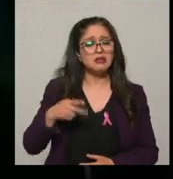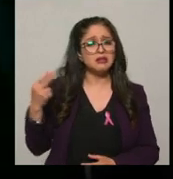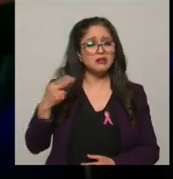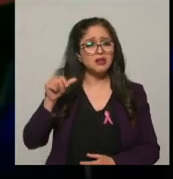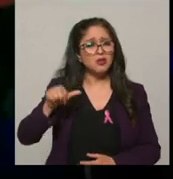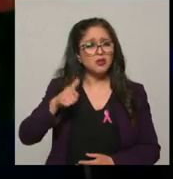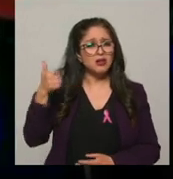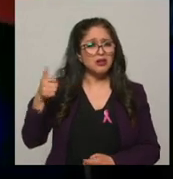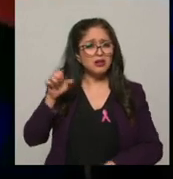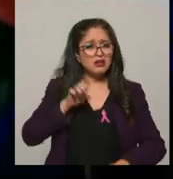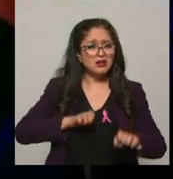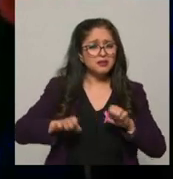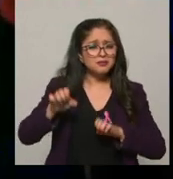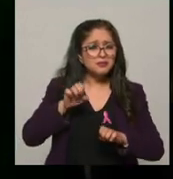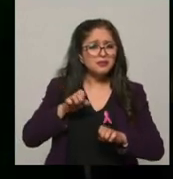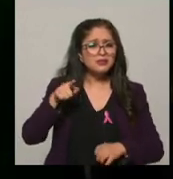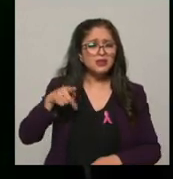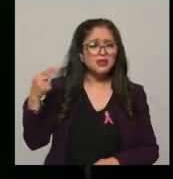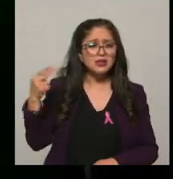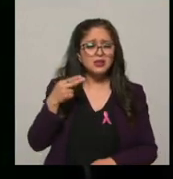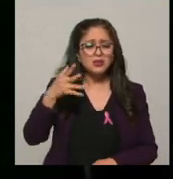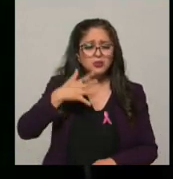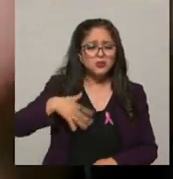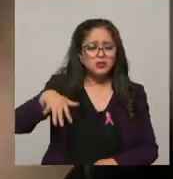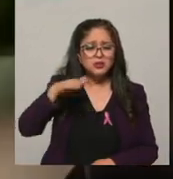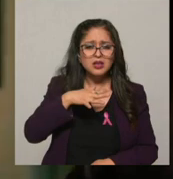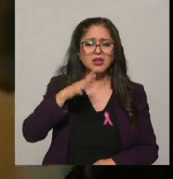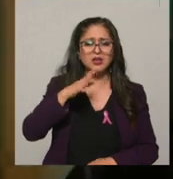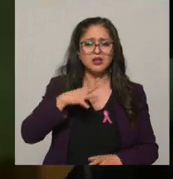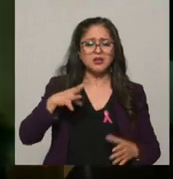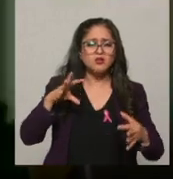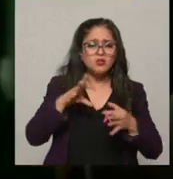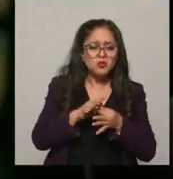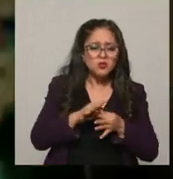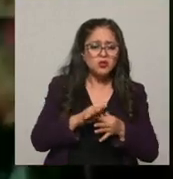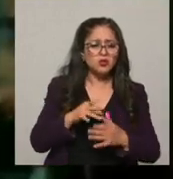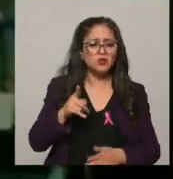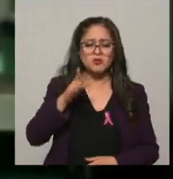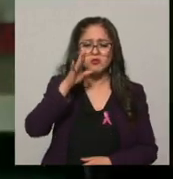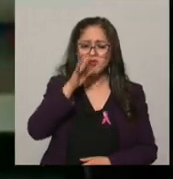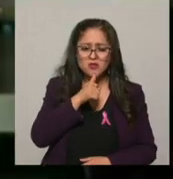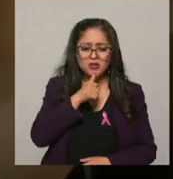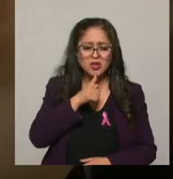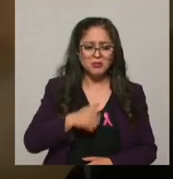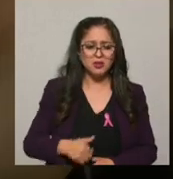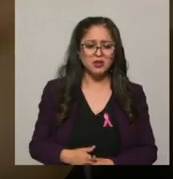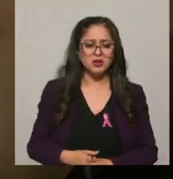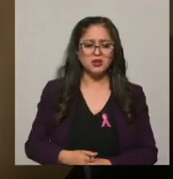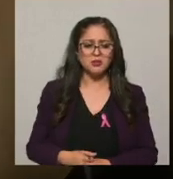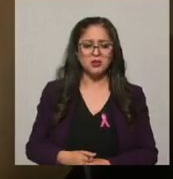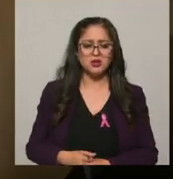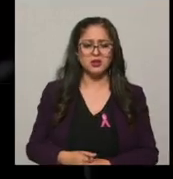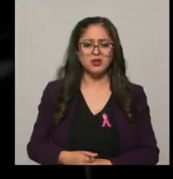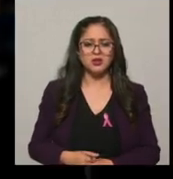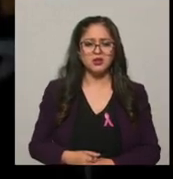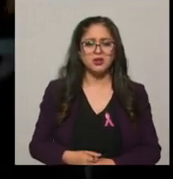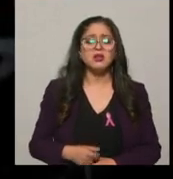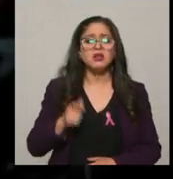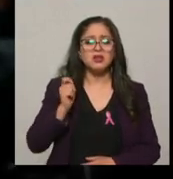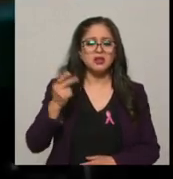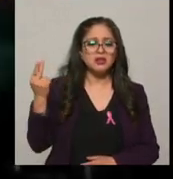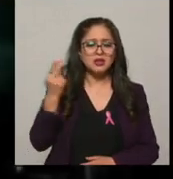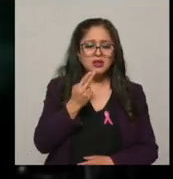también tuvo que salir precisamente a buscar refugio. No es posible, repito, que la Ciudad de México encabece a nivel